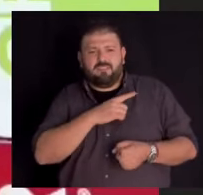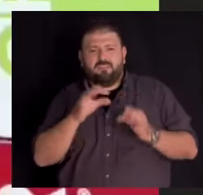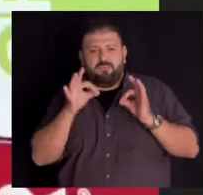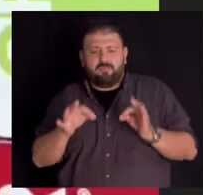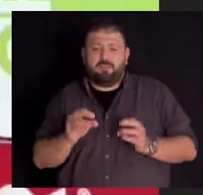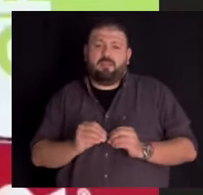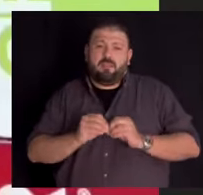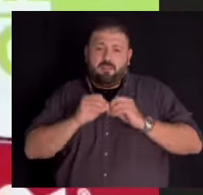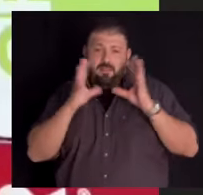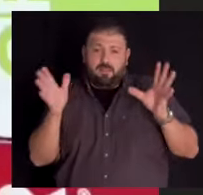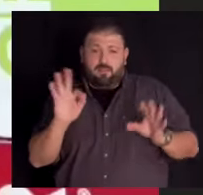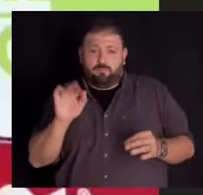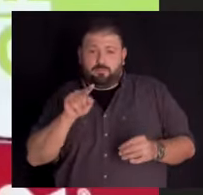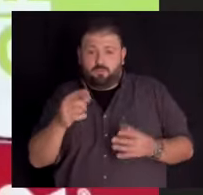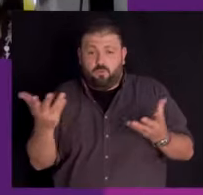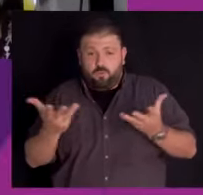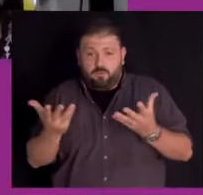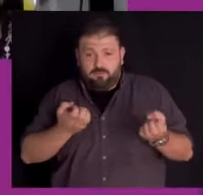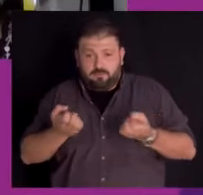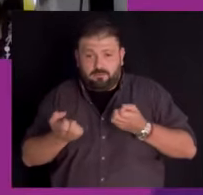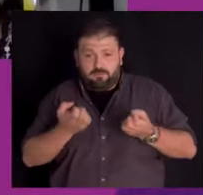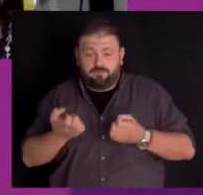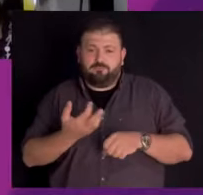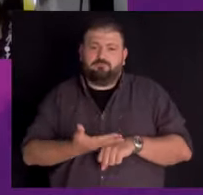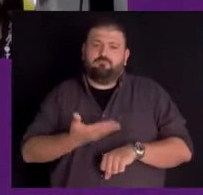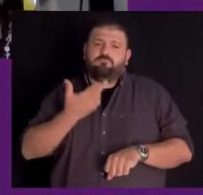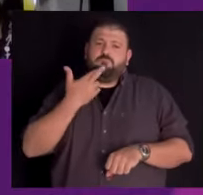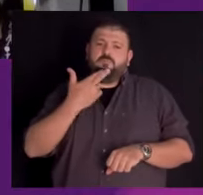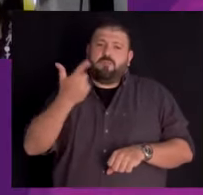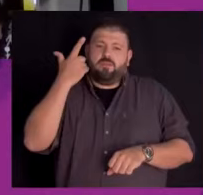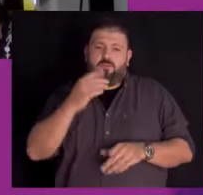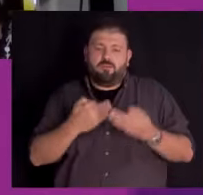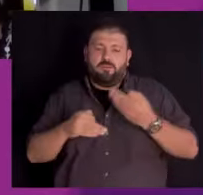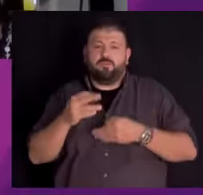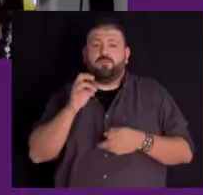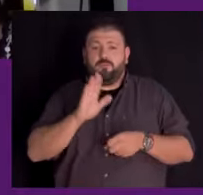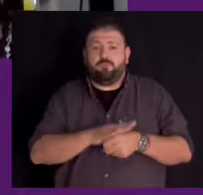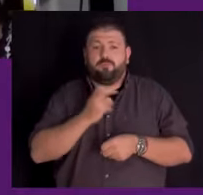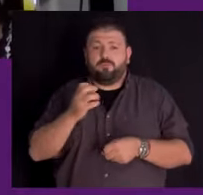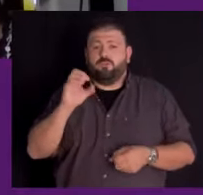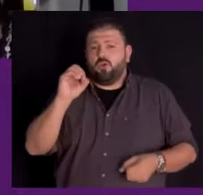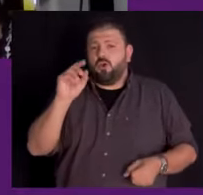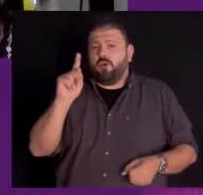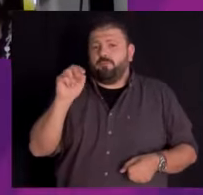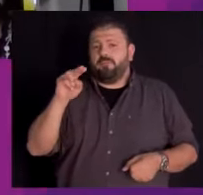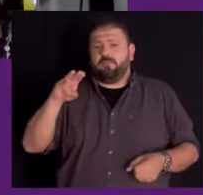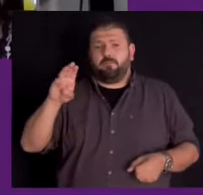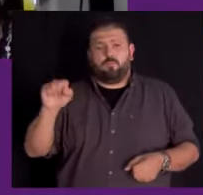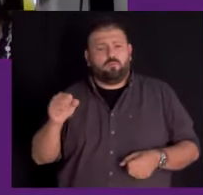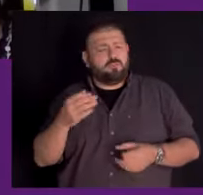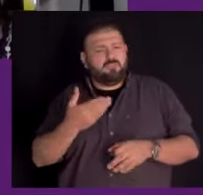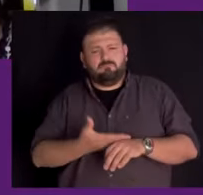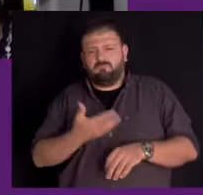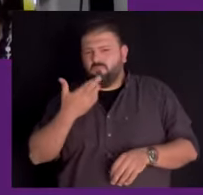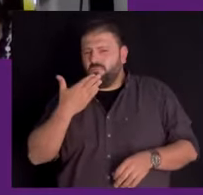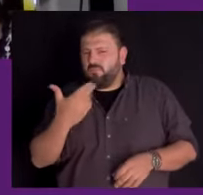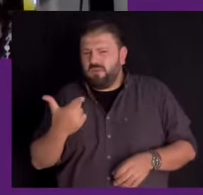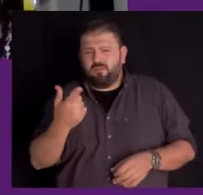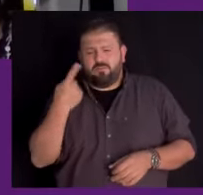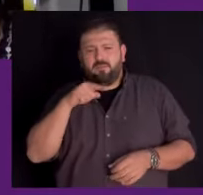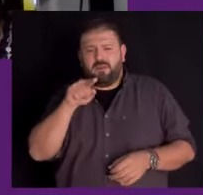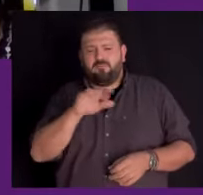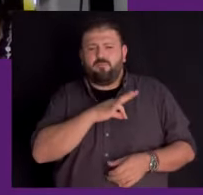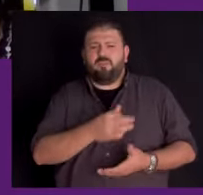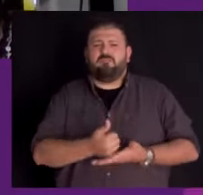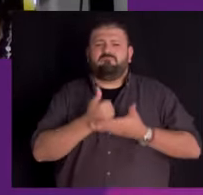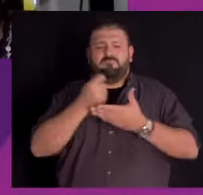ejercicio, pues todavía mucho mejor. Entonces, como podrán ver, el Optimus es un producto maravilloso para esto, alimentar nuestro cerebro. Lo pueden